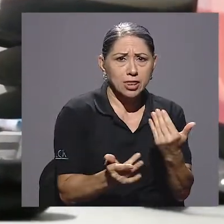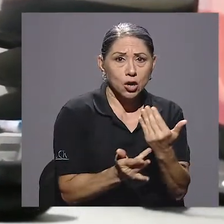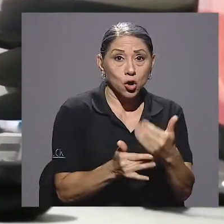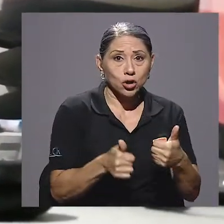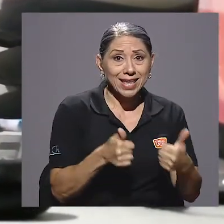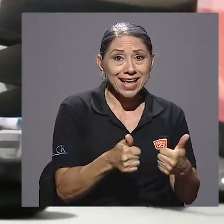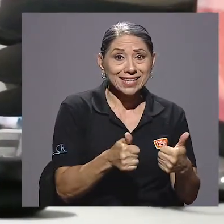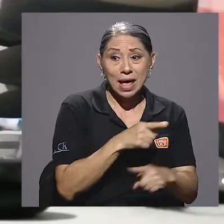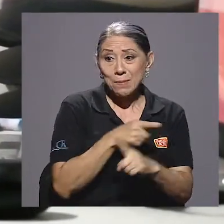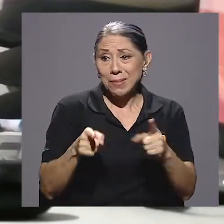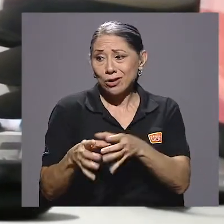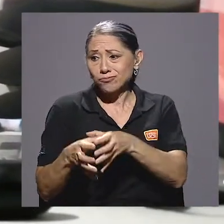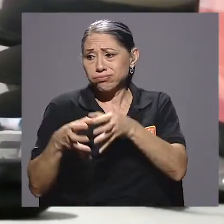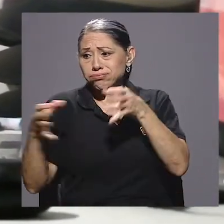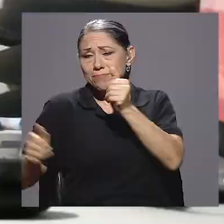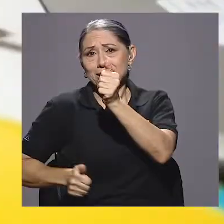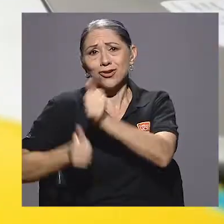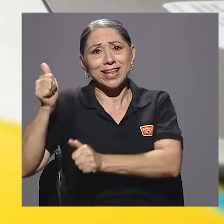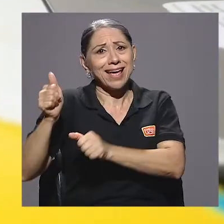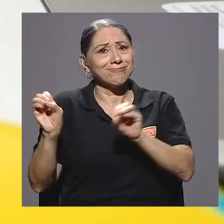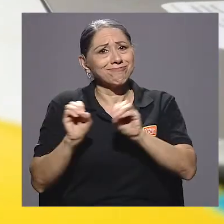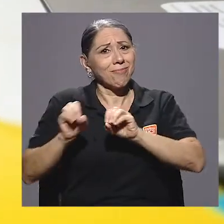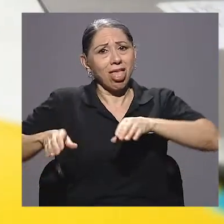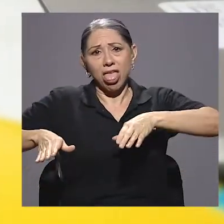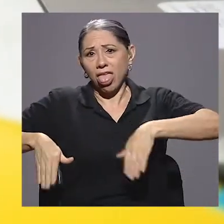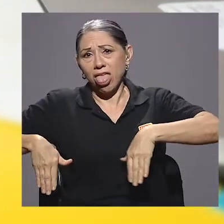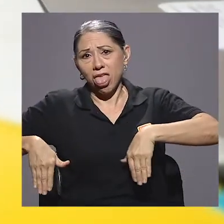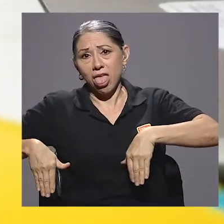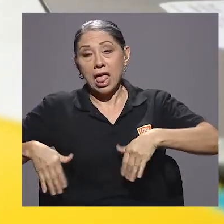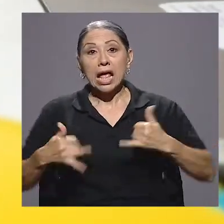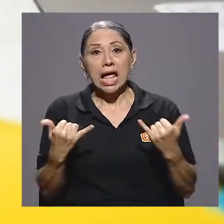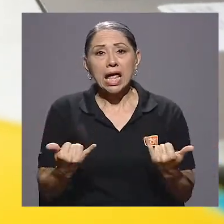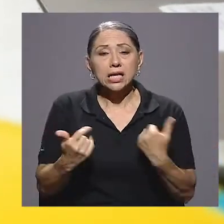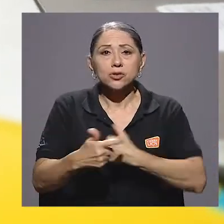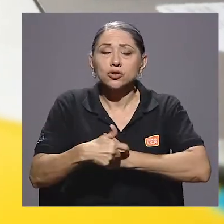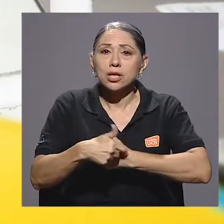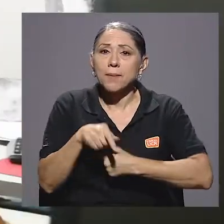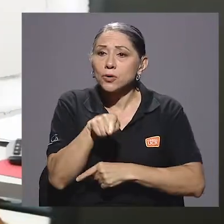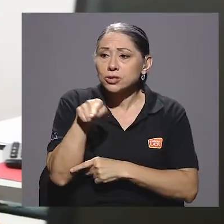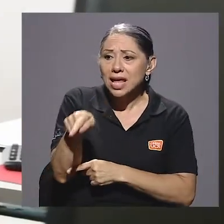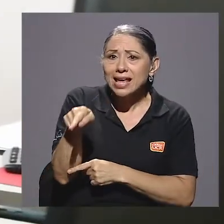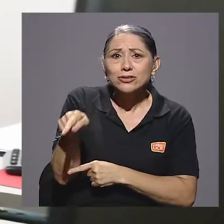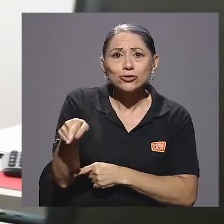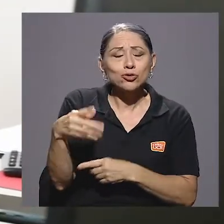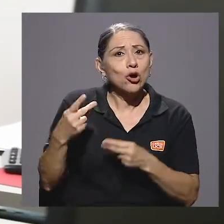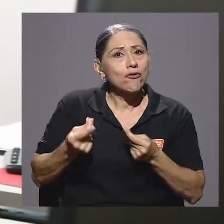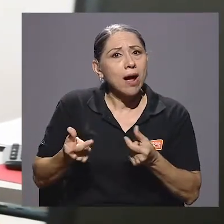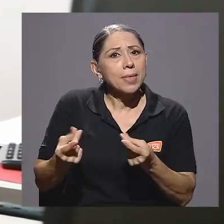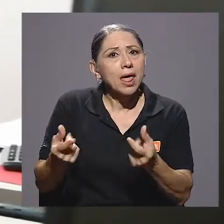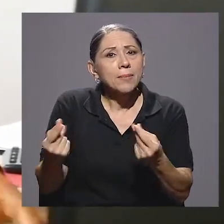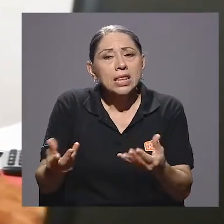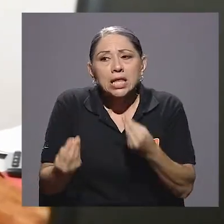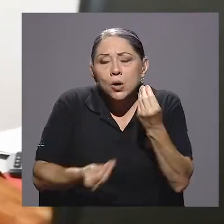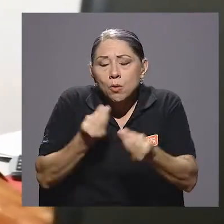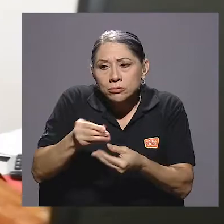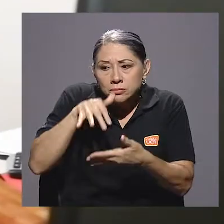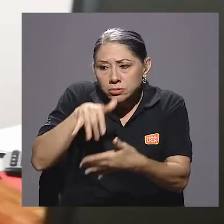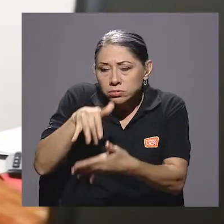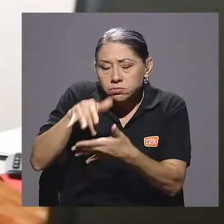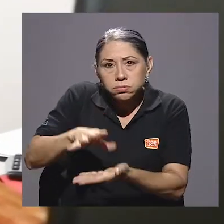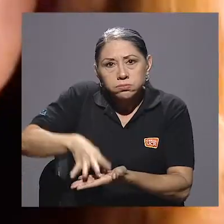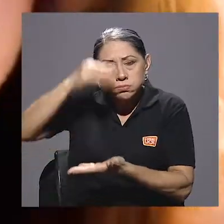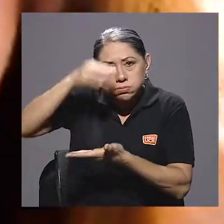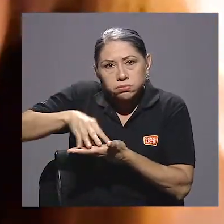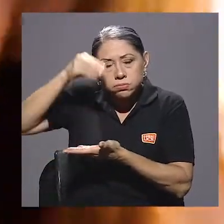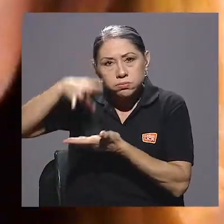gran mayoría no lo hacía. Y ha tenido que ser en estos tiempos que han tenido que rápidamente los docentes empezar a